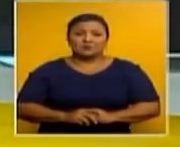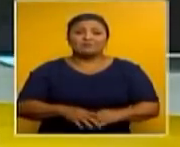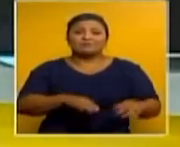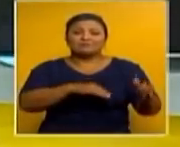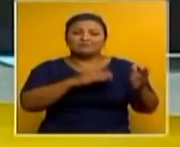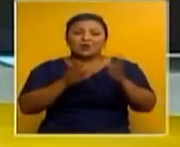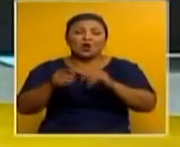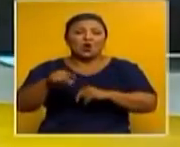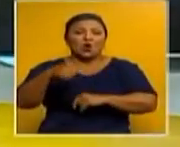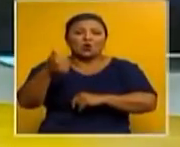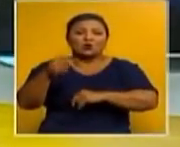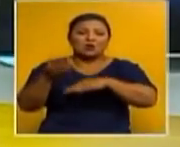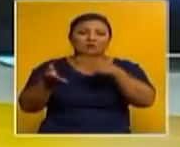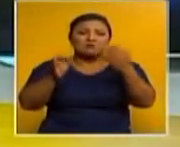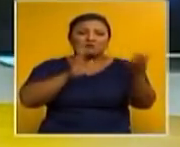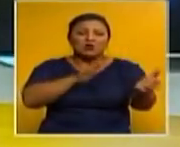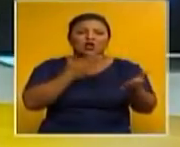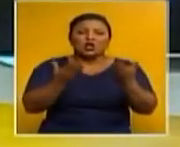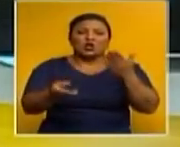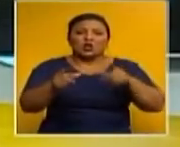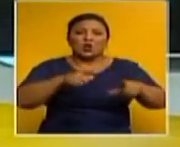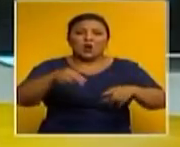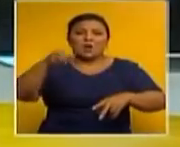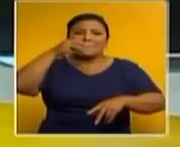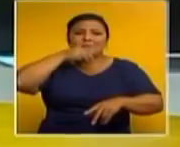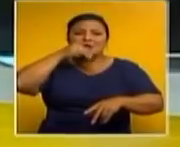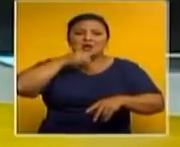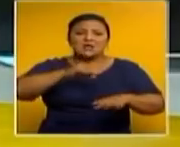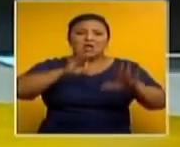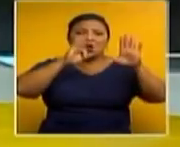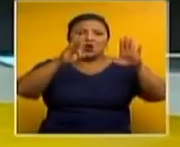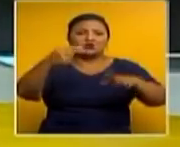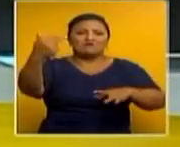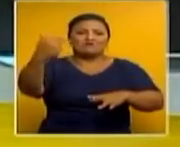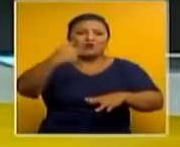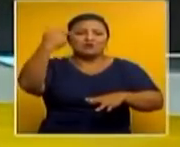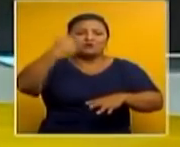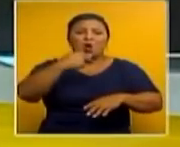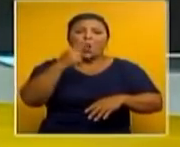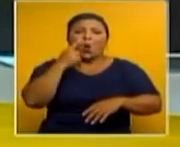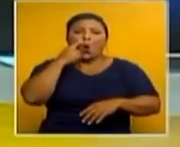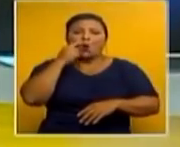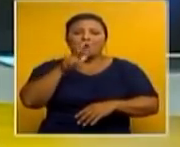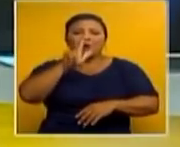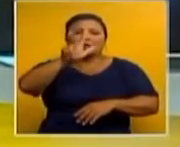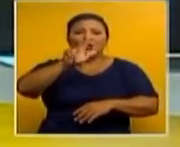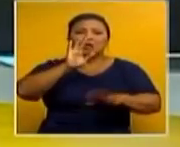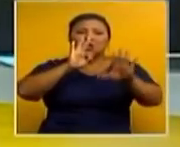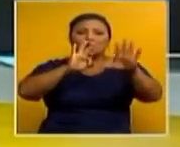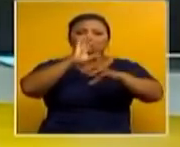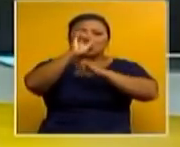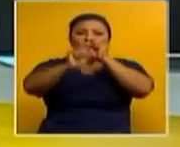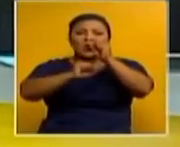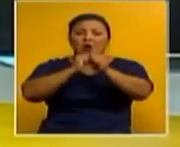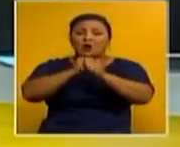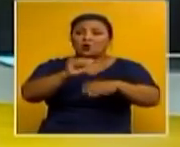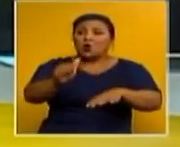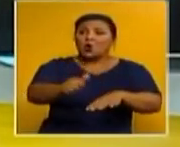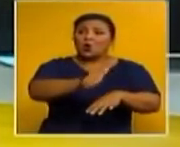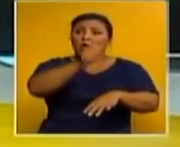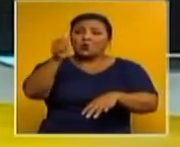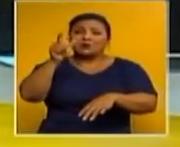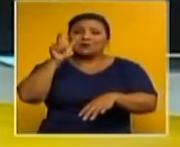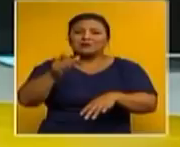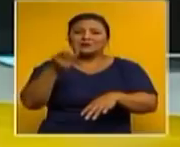Otra muerte violenta se registró en Manta. 8 tiros le dieron a un hombre de 38 años y otro individuo que estaba cerca